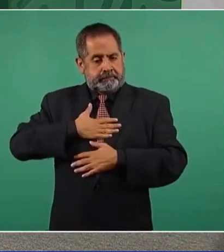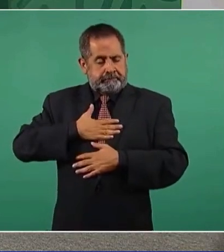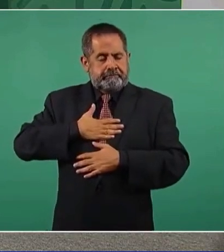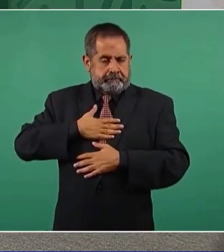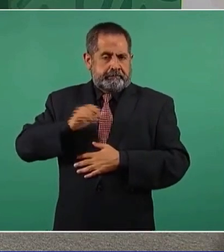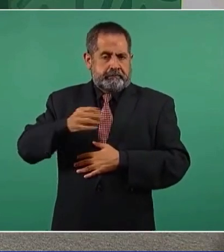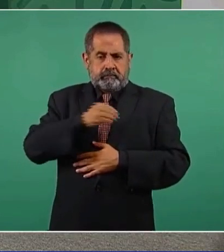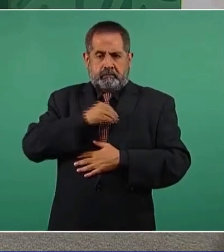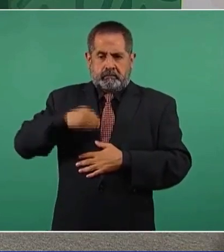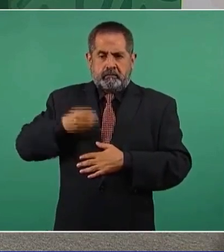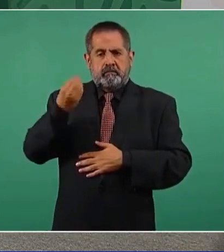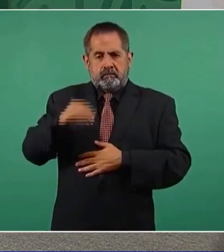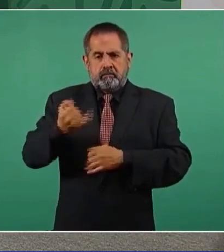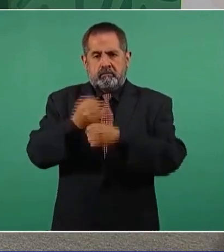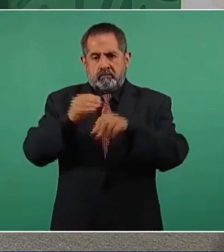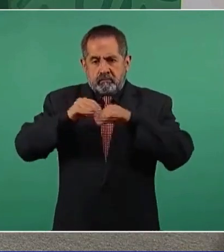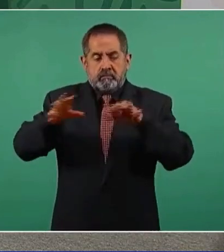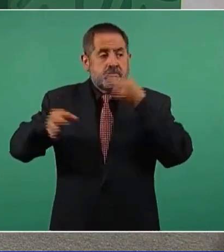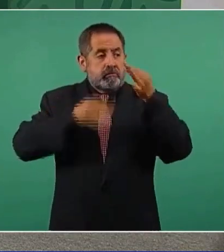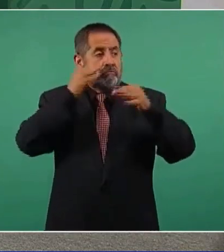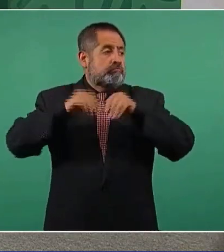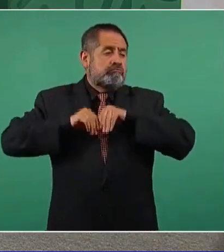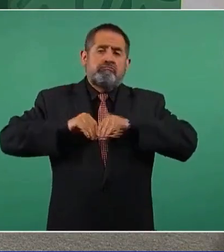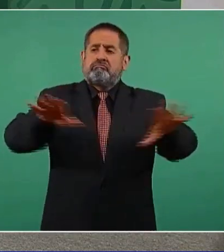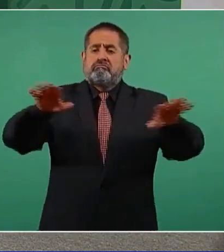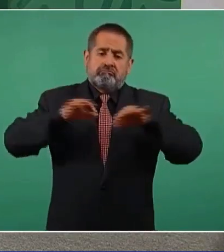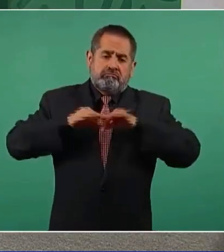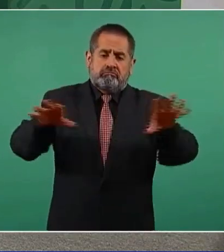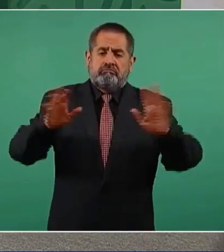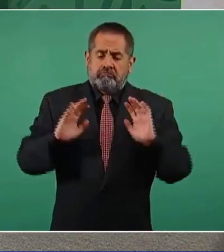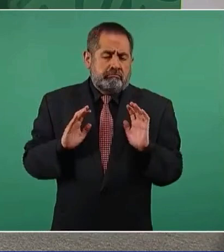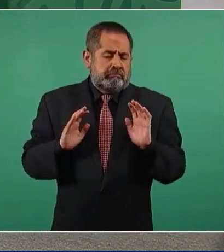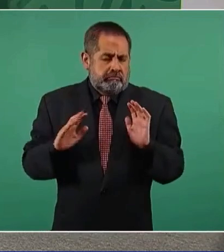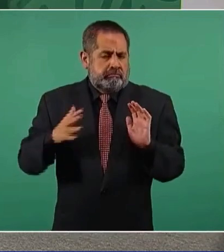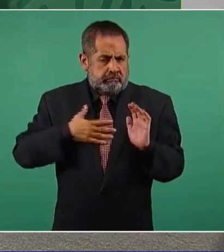obligación de informarle al pueblo